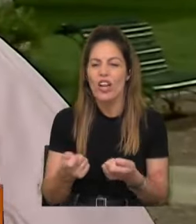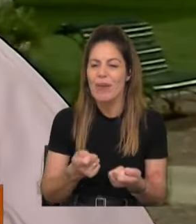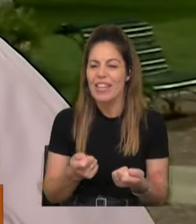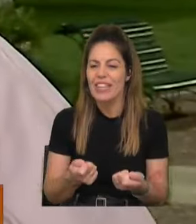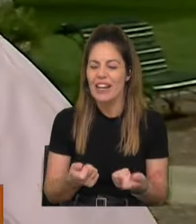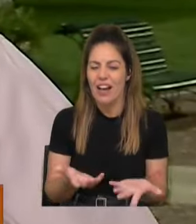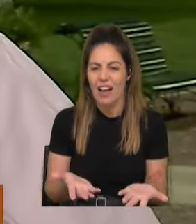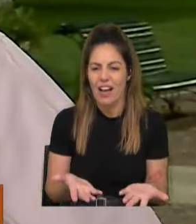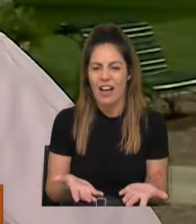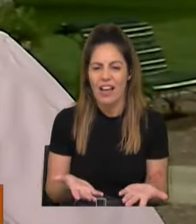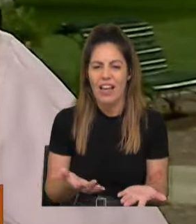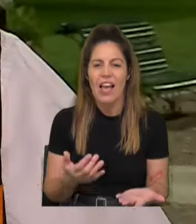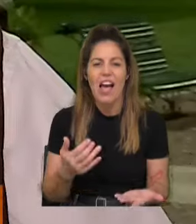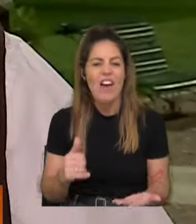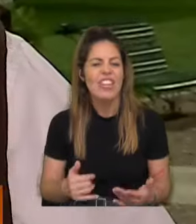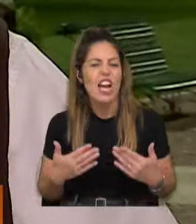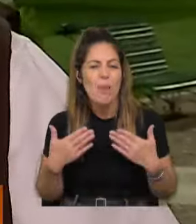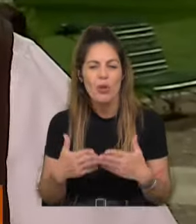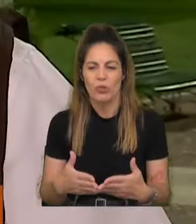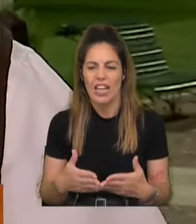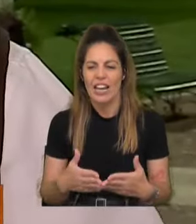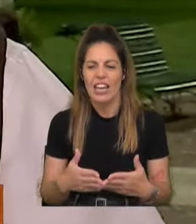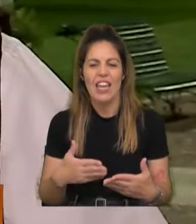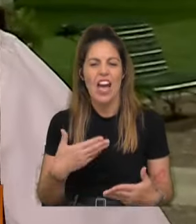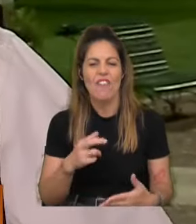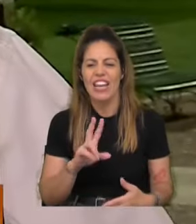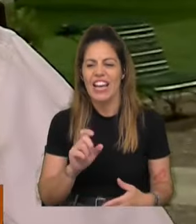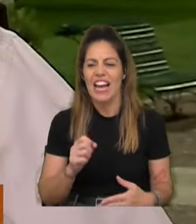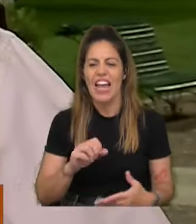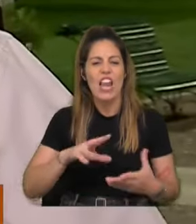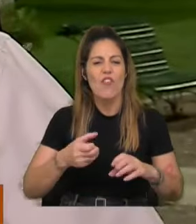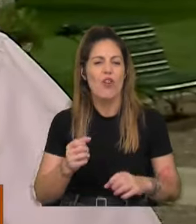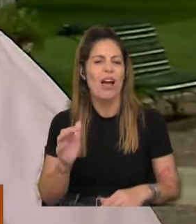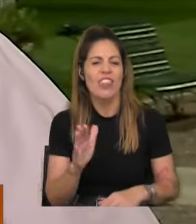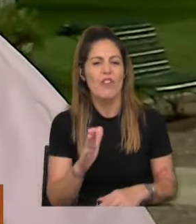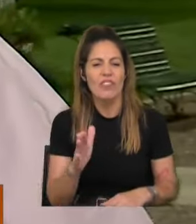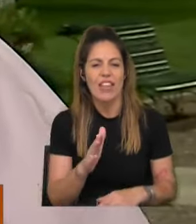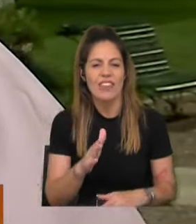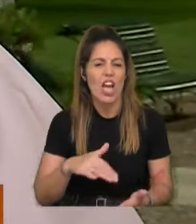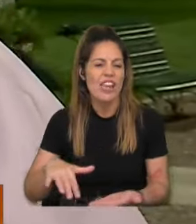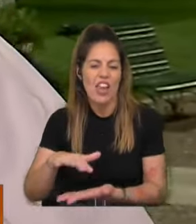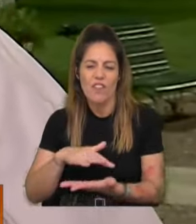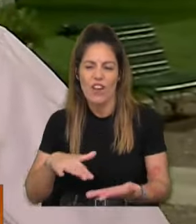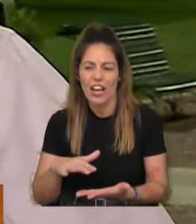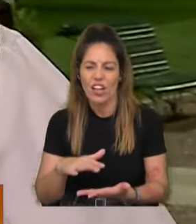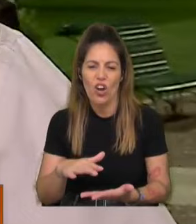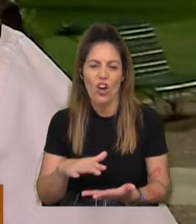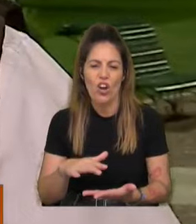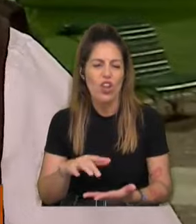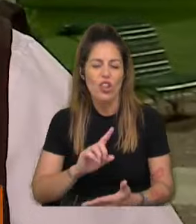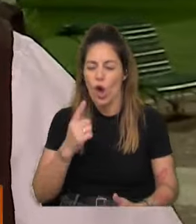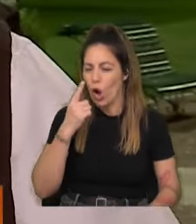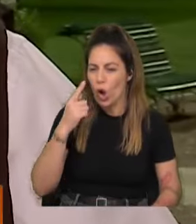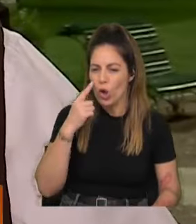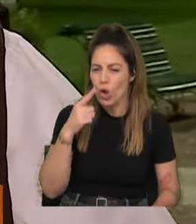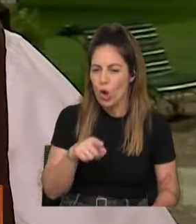pero habría que preguntarle a Vergara Cuál es la forma de endeudarse con el usurero barrio no No conozco